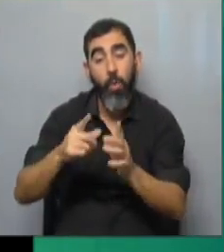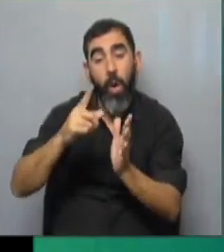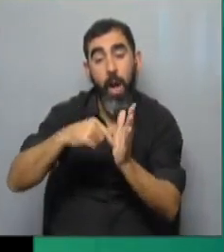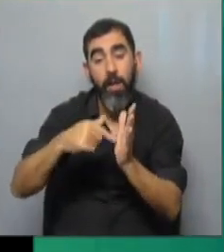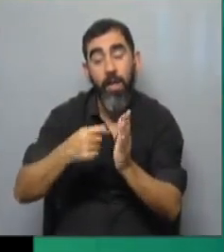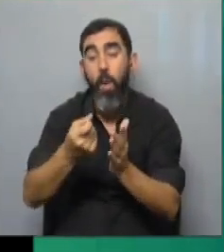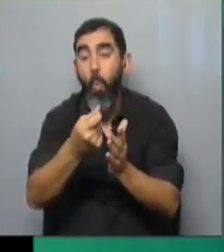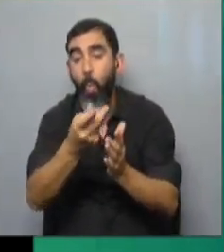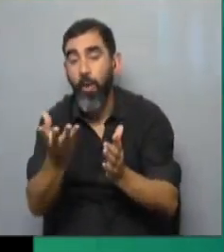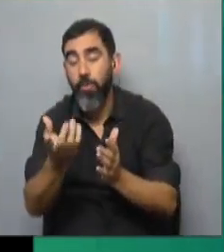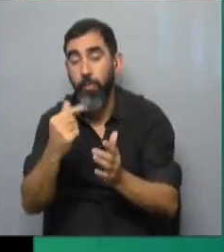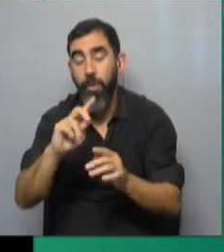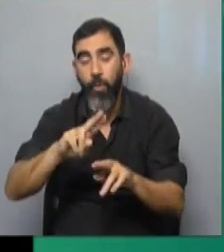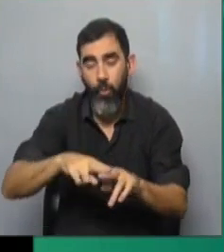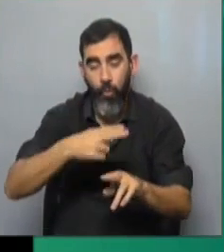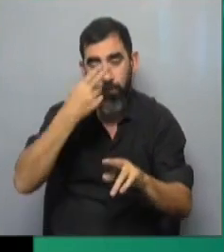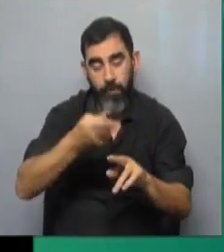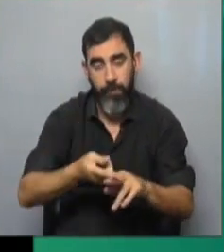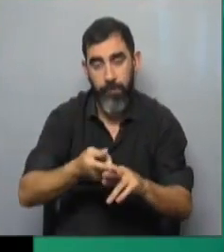precio. Pero de vuelta, allí viene